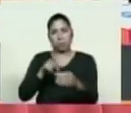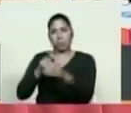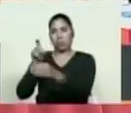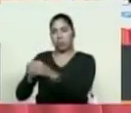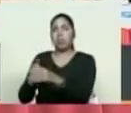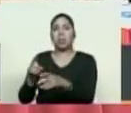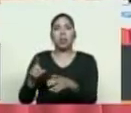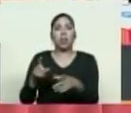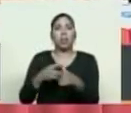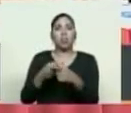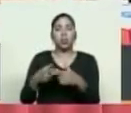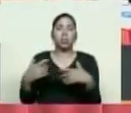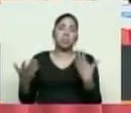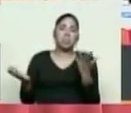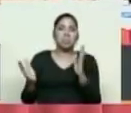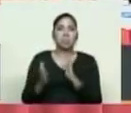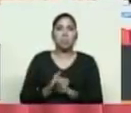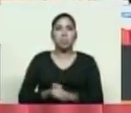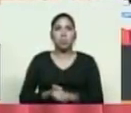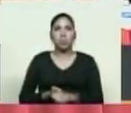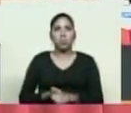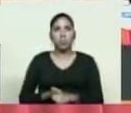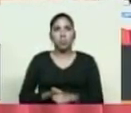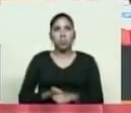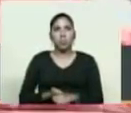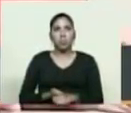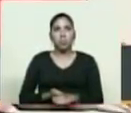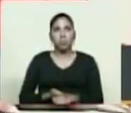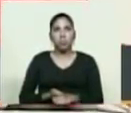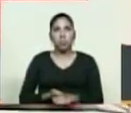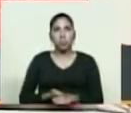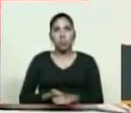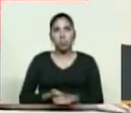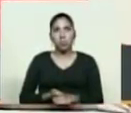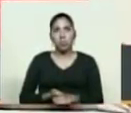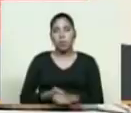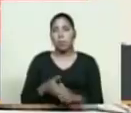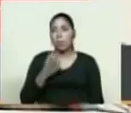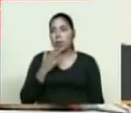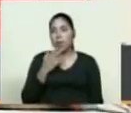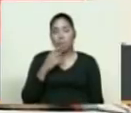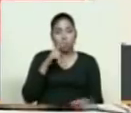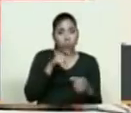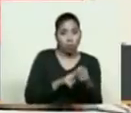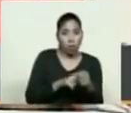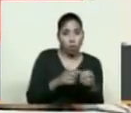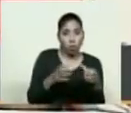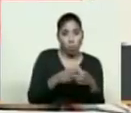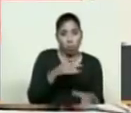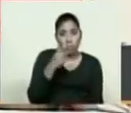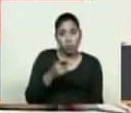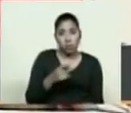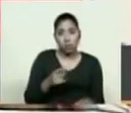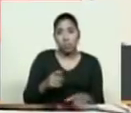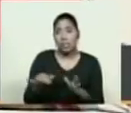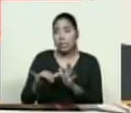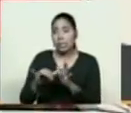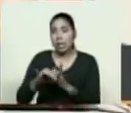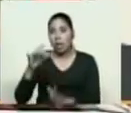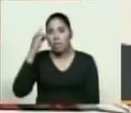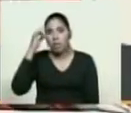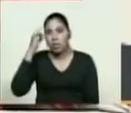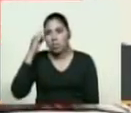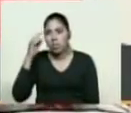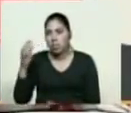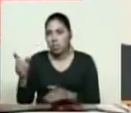que terminan siendo de un partido cuando falta, o votando por un partido cuando falta poco tiempo para ir a votar. Nosotros los